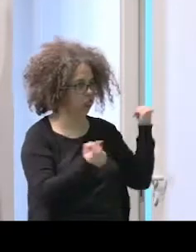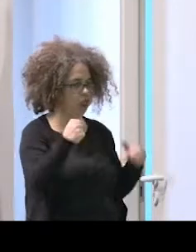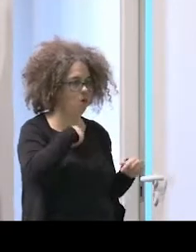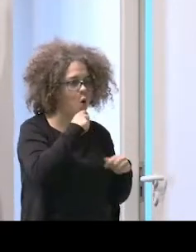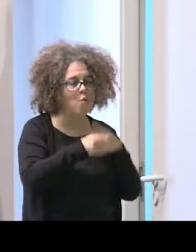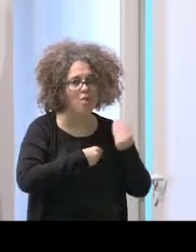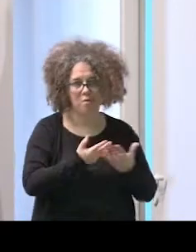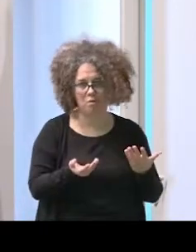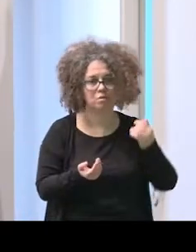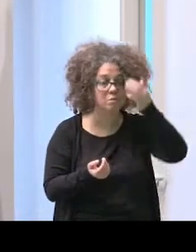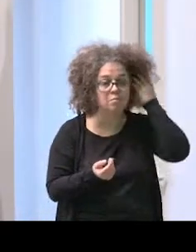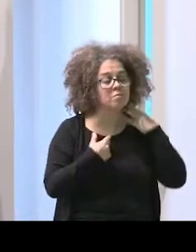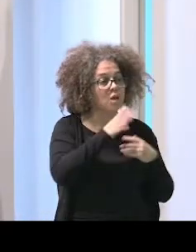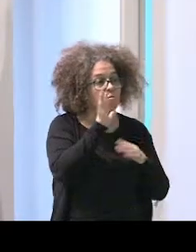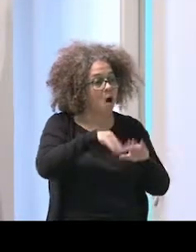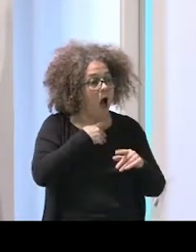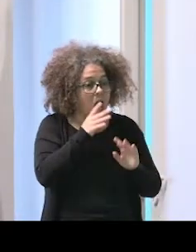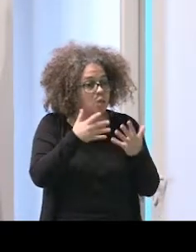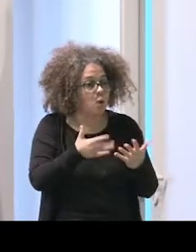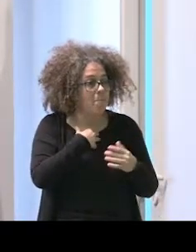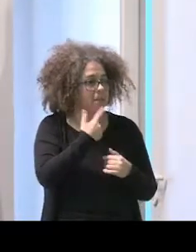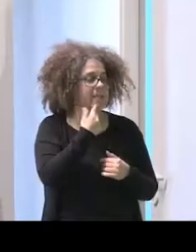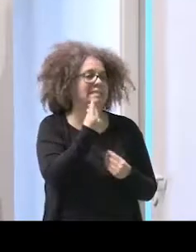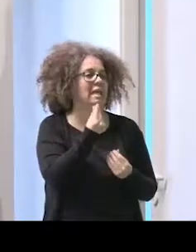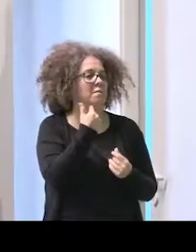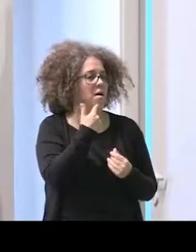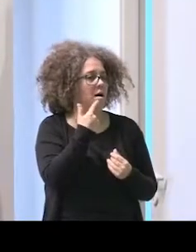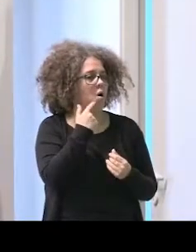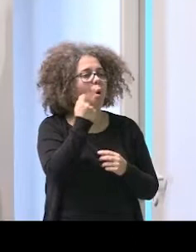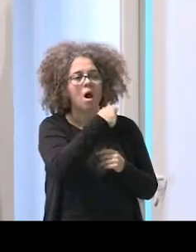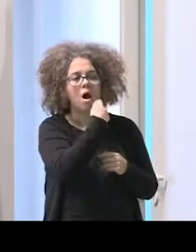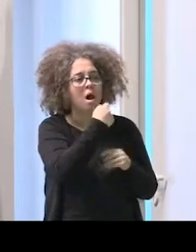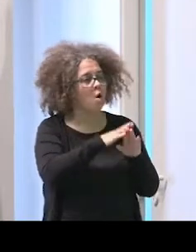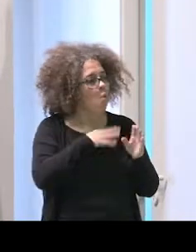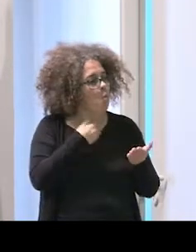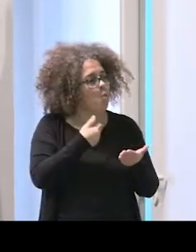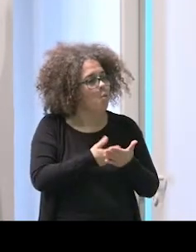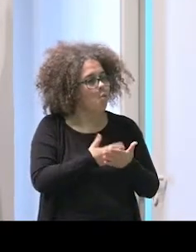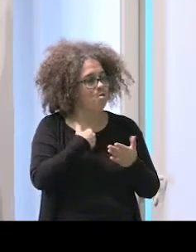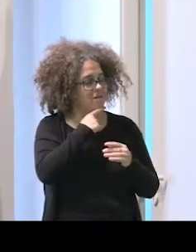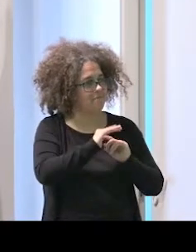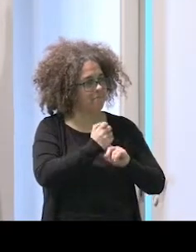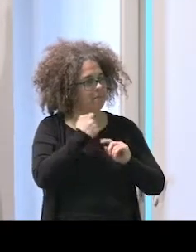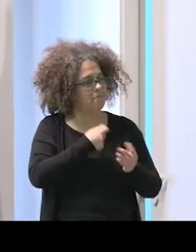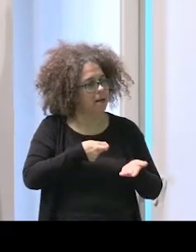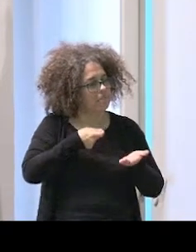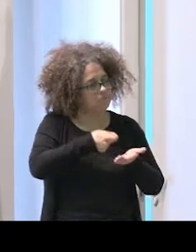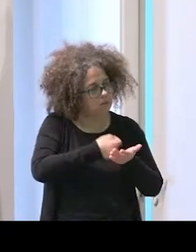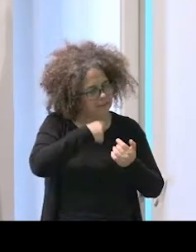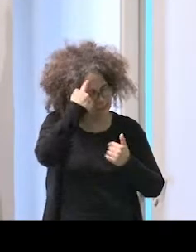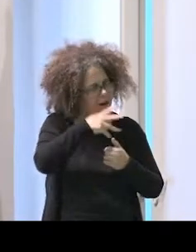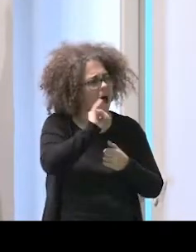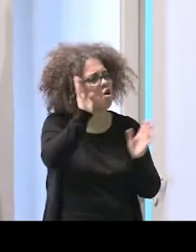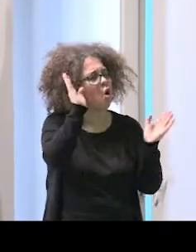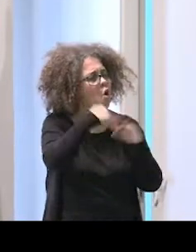este momento lo que se tiende es a utilizar la saliva, ¿vale? Entonces, la saliva actualmente es la muestra de preferencia para cribado, porque